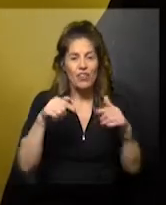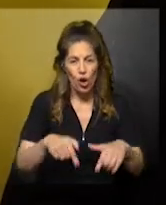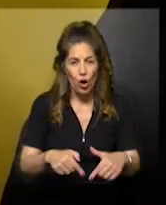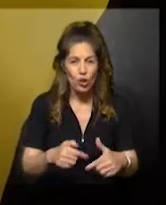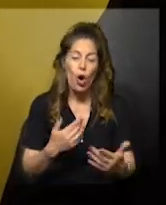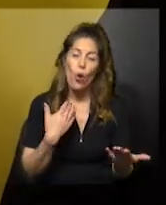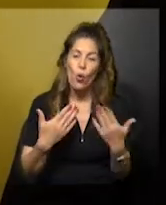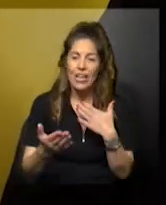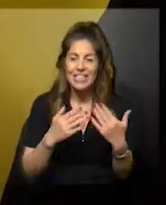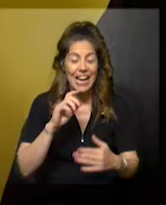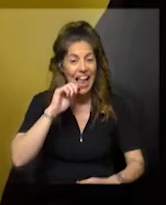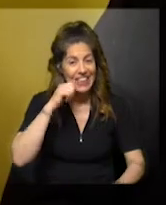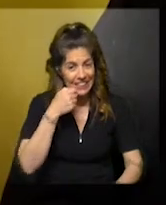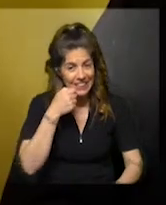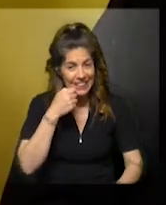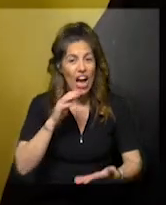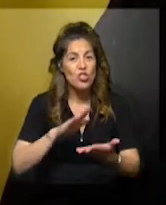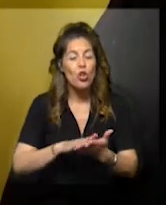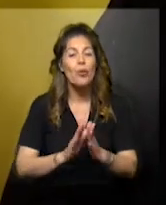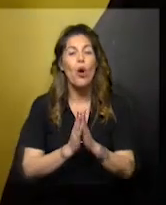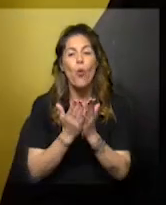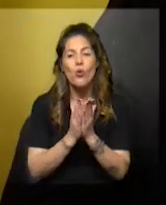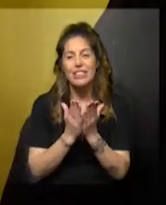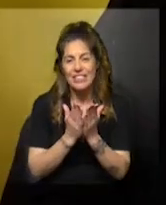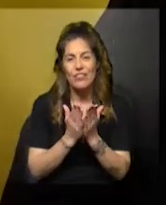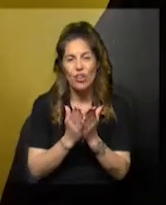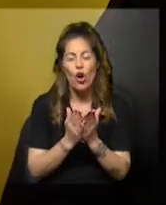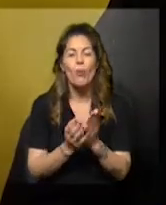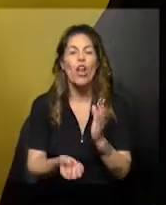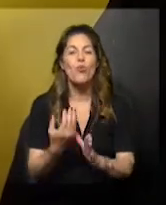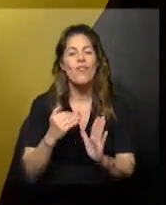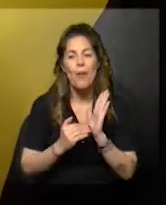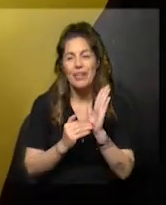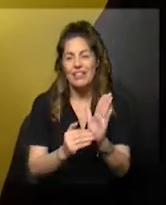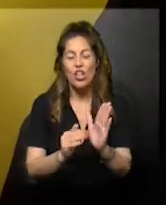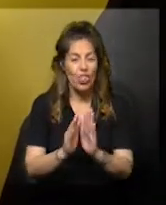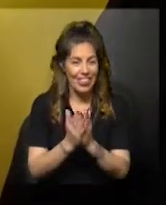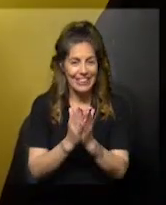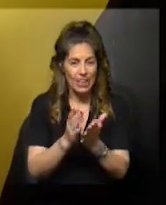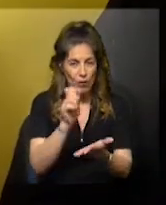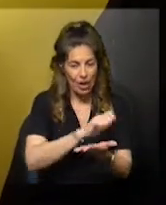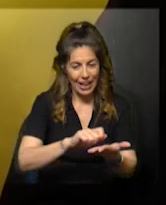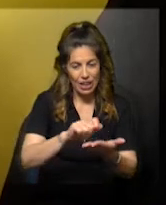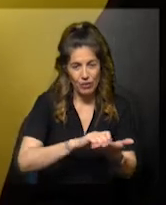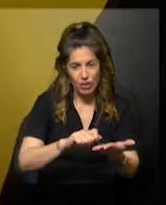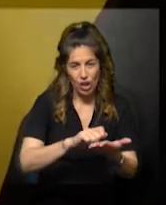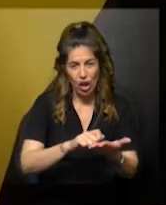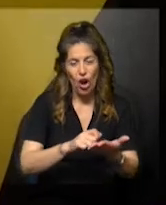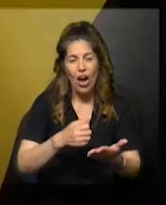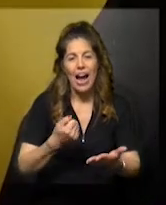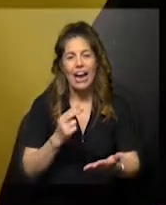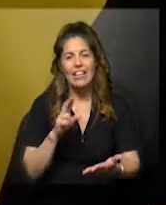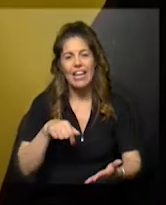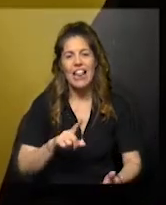charla superlinda acerca de un libro vendría a ser como una nueva presentación de este libro que escribió goro junto con Elvira